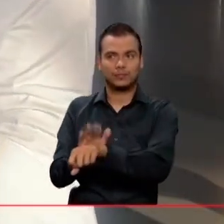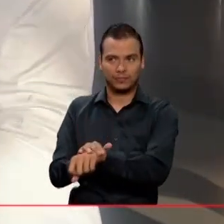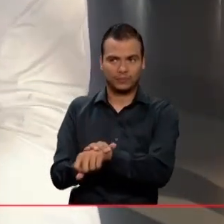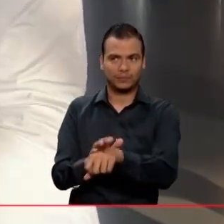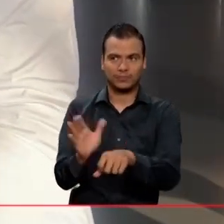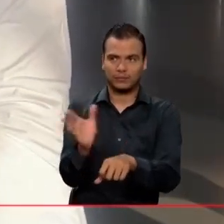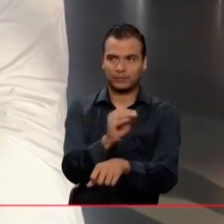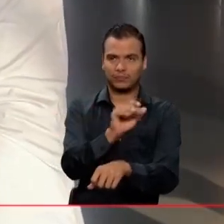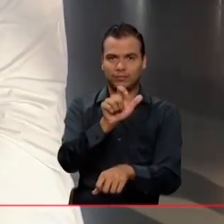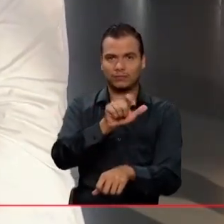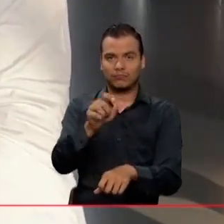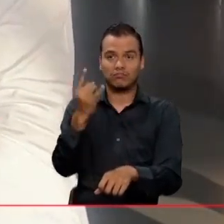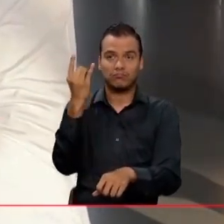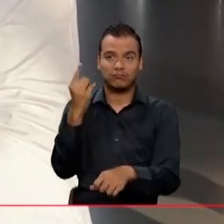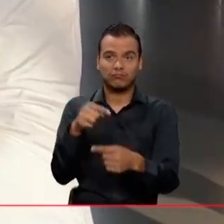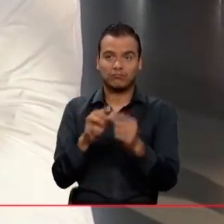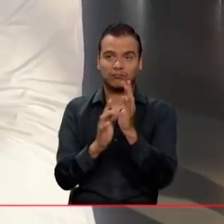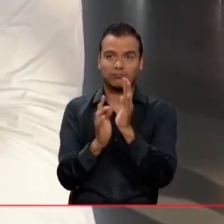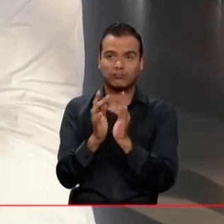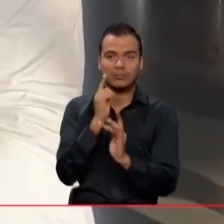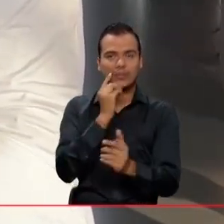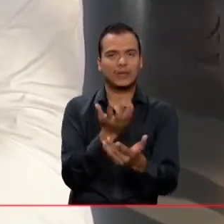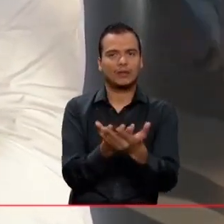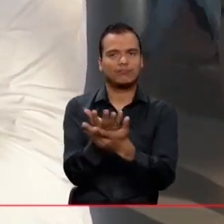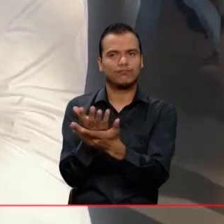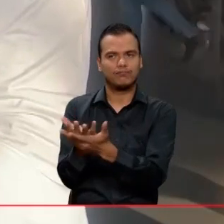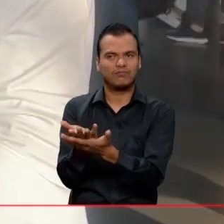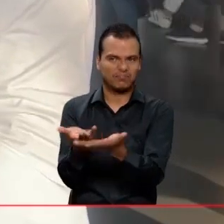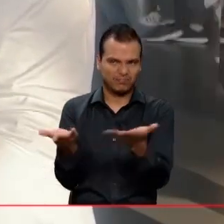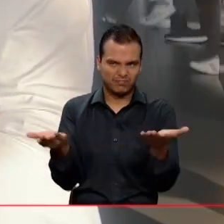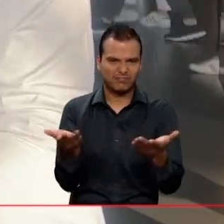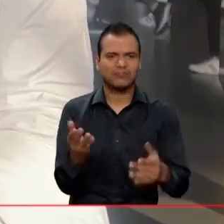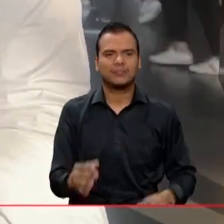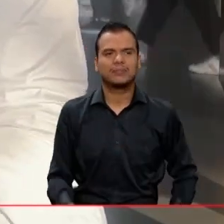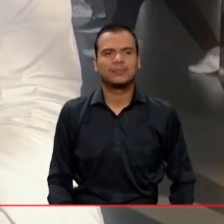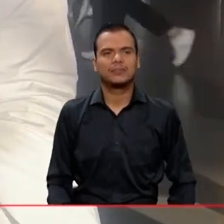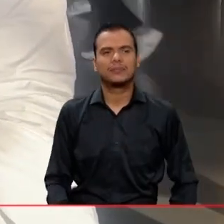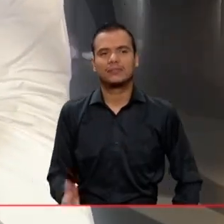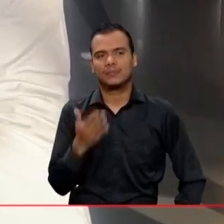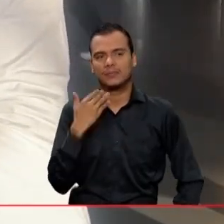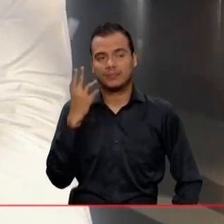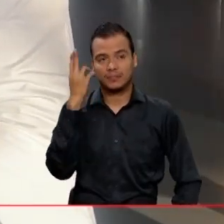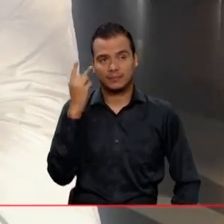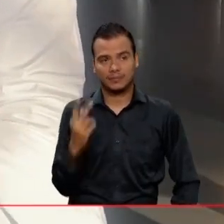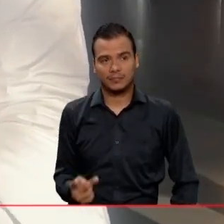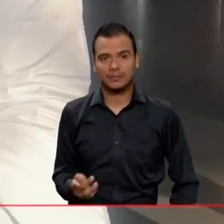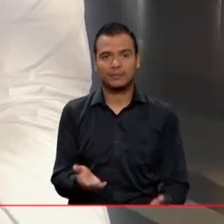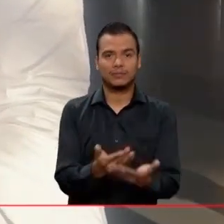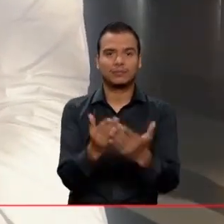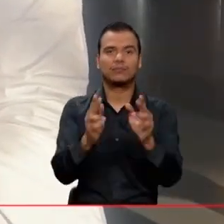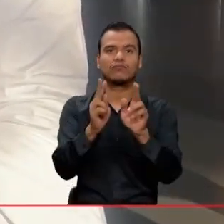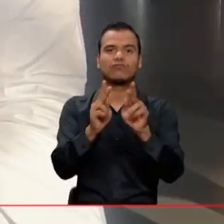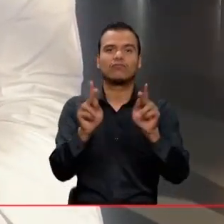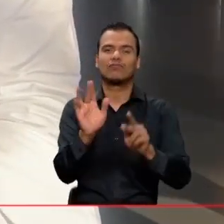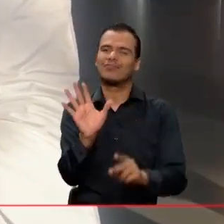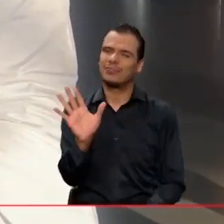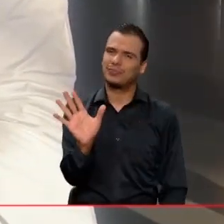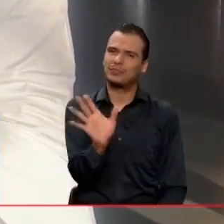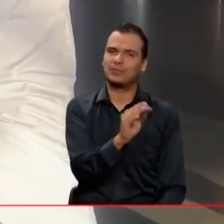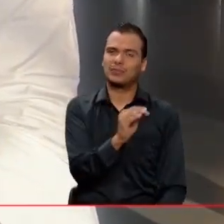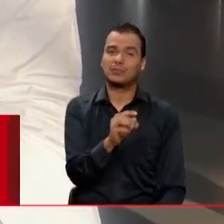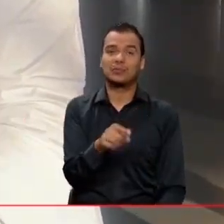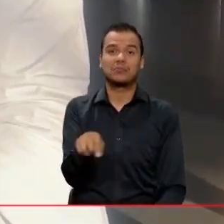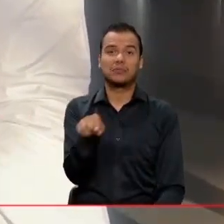recomendaciones para todos estos viajeros en este puente festivo y en la Semana Santa que se aproxima. Gracias, Karen. A todos los viajeros, a todos los pasajeros